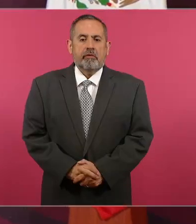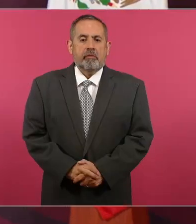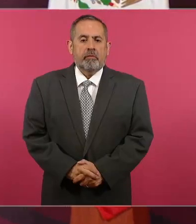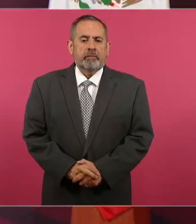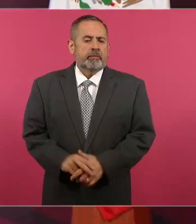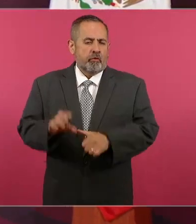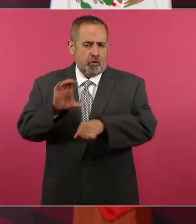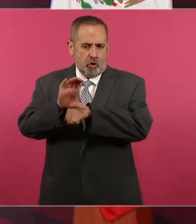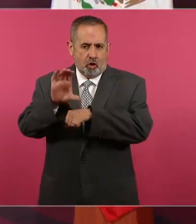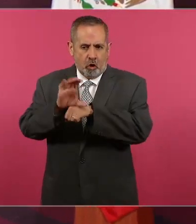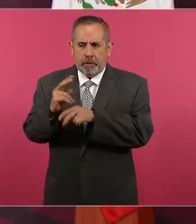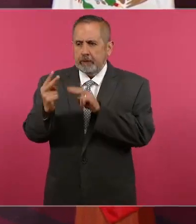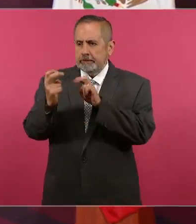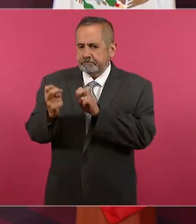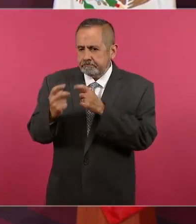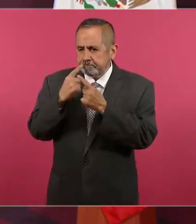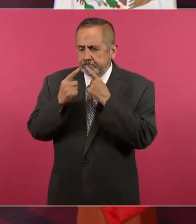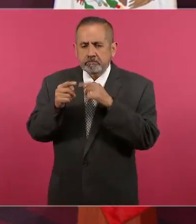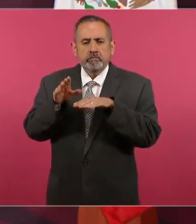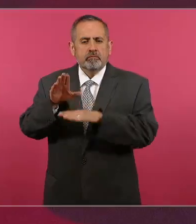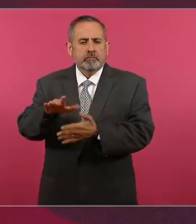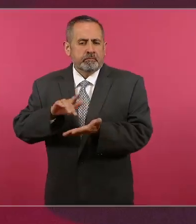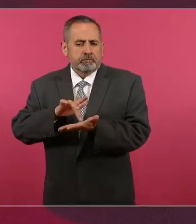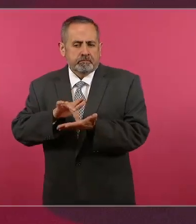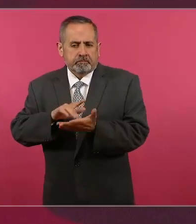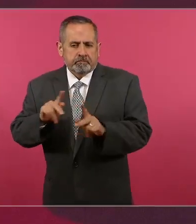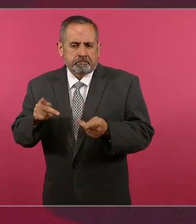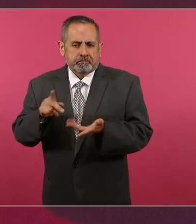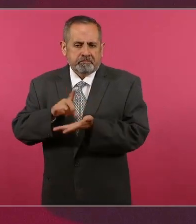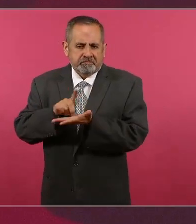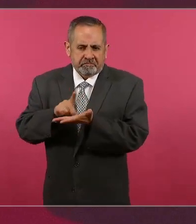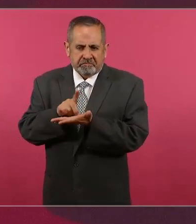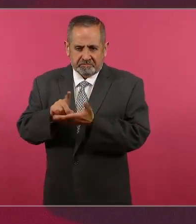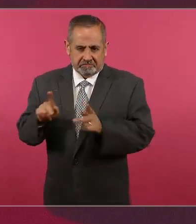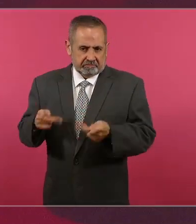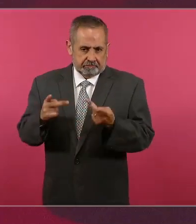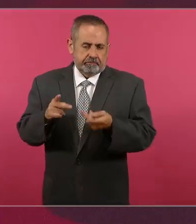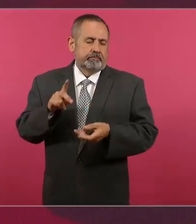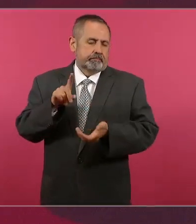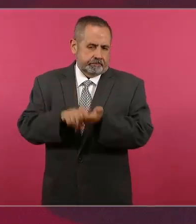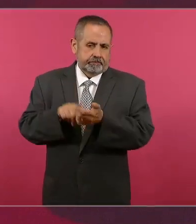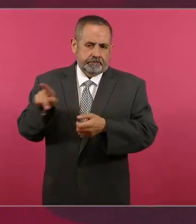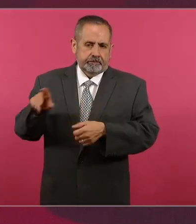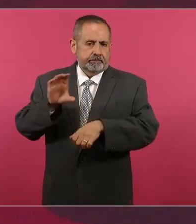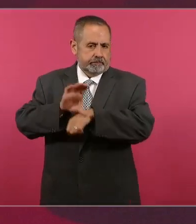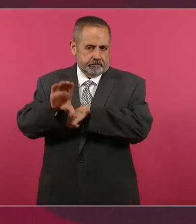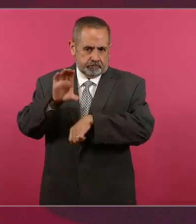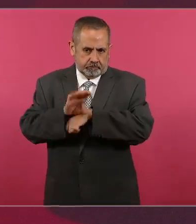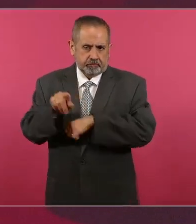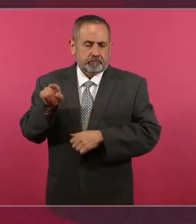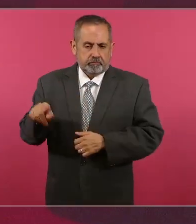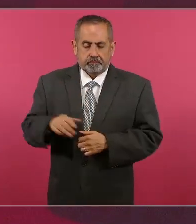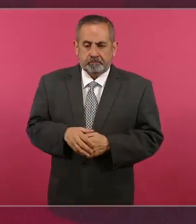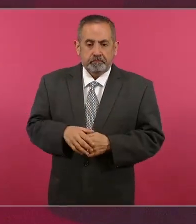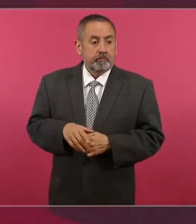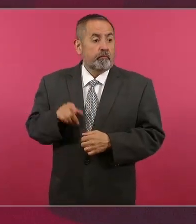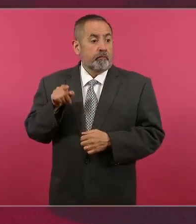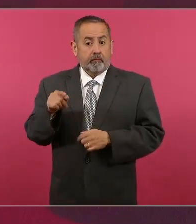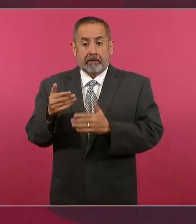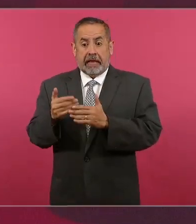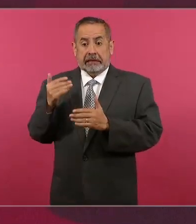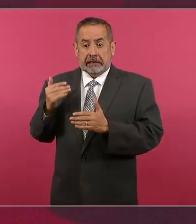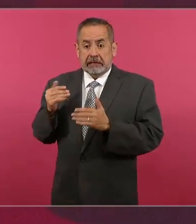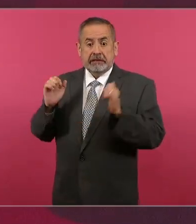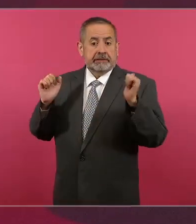del narcotráfico, del consumo de drogas en Colombia. Se van a reunir